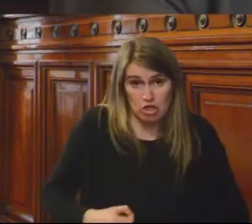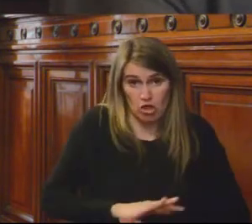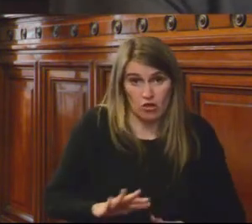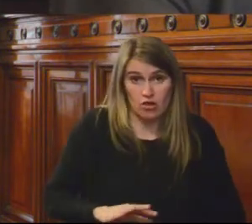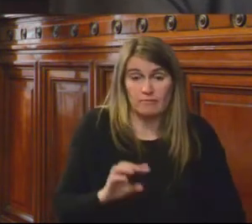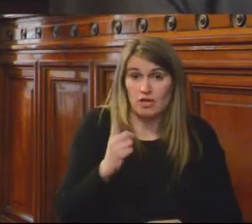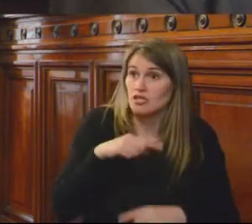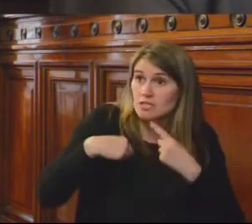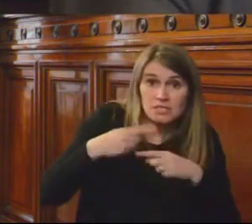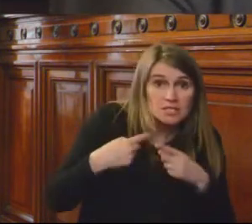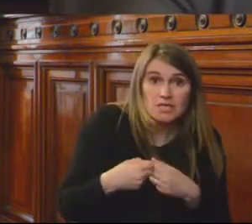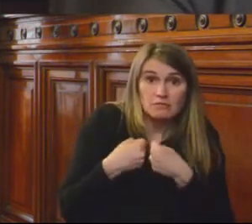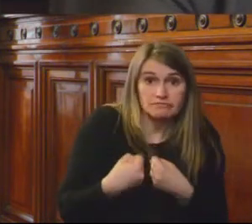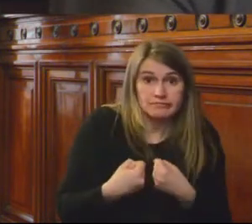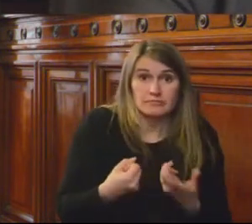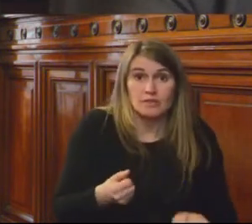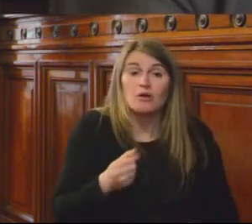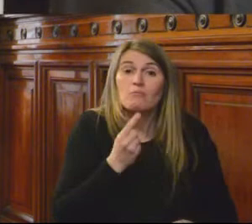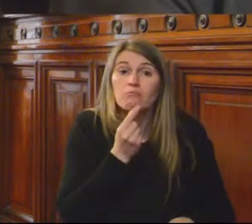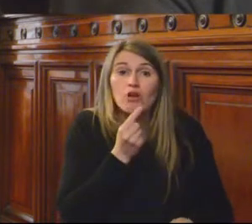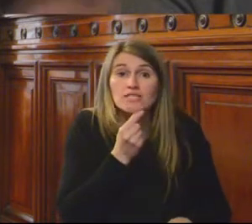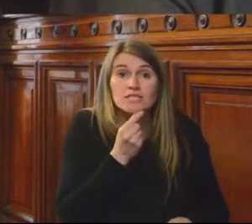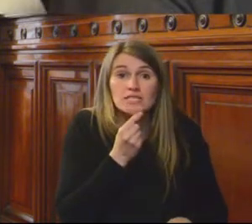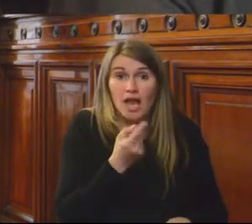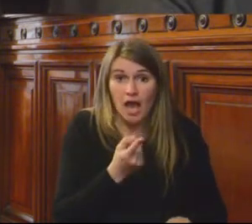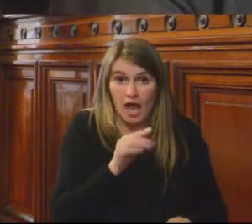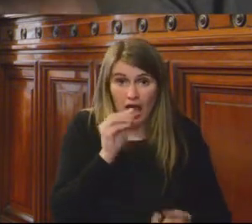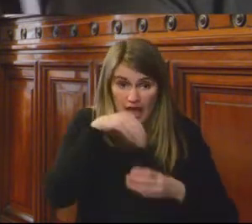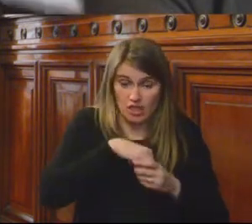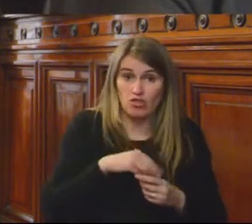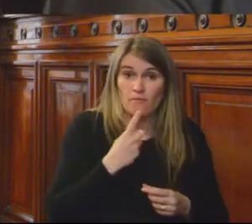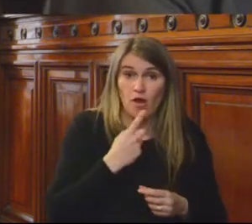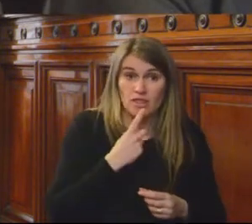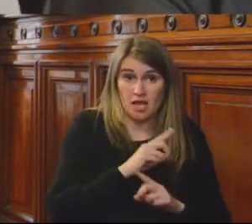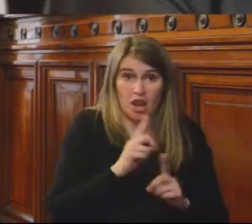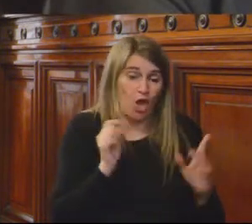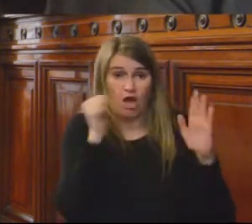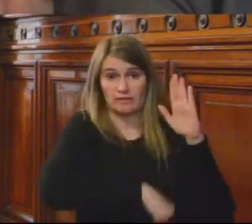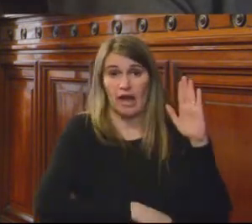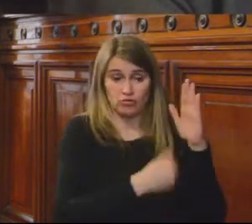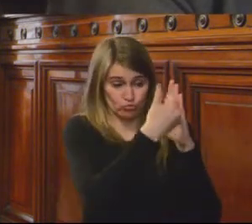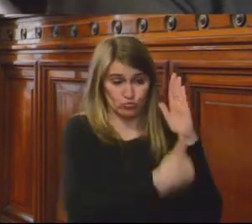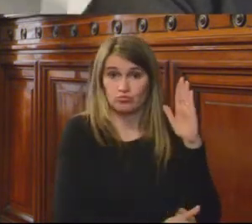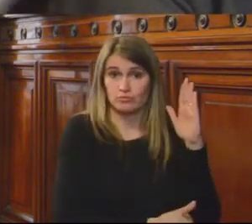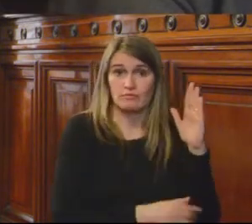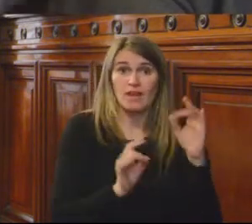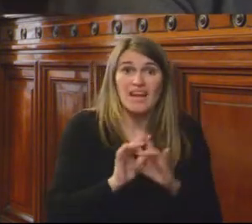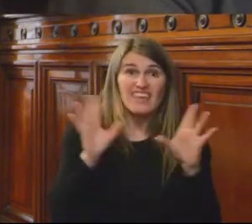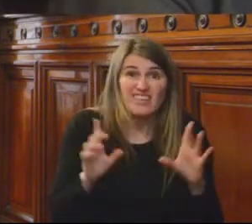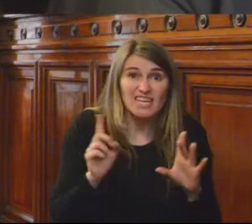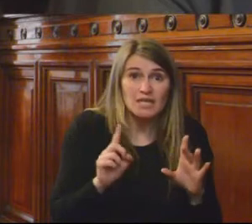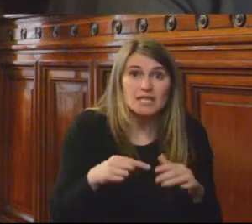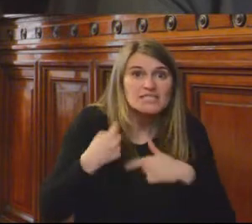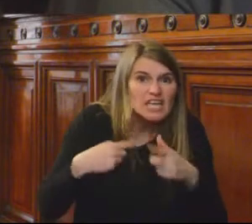forma ni manera de que el SEBIN, la Policía Política Venezolana, que es la que se niega a cumplir con estas boletas de excarcelación, lo libere. Como en